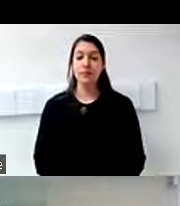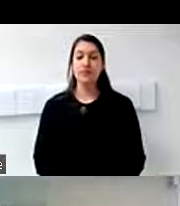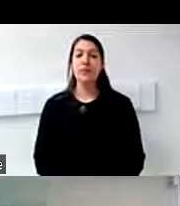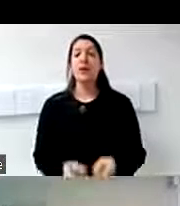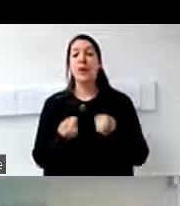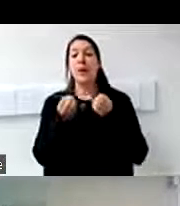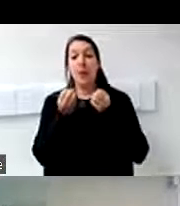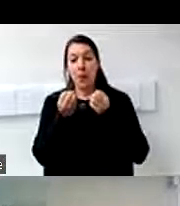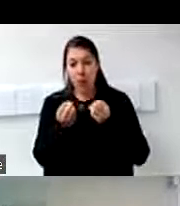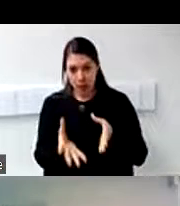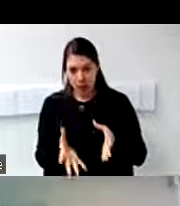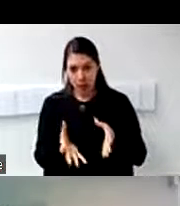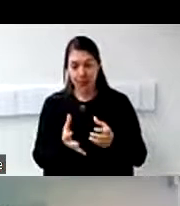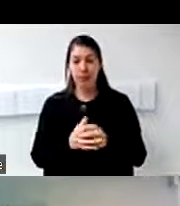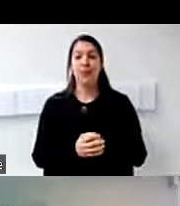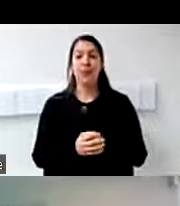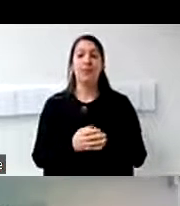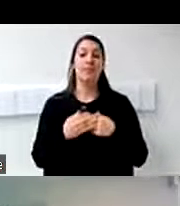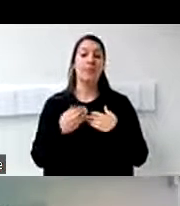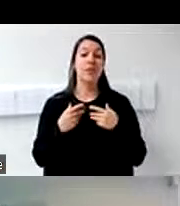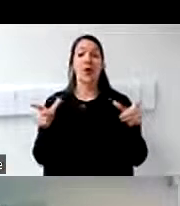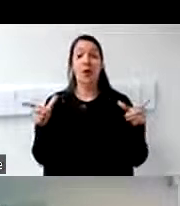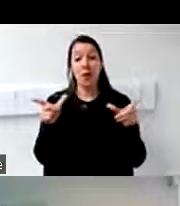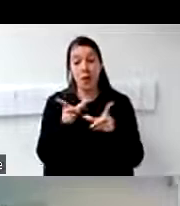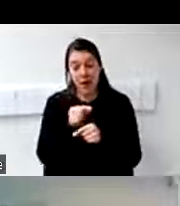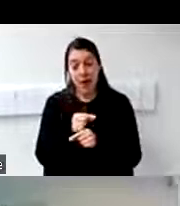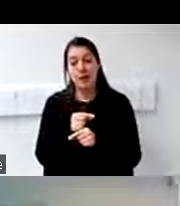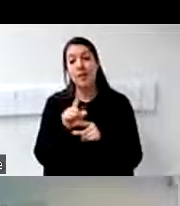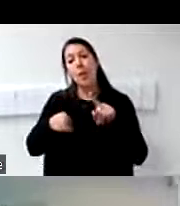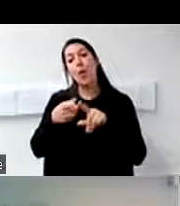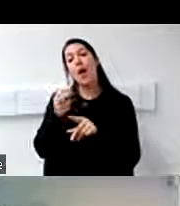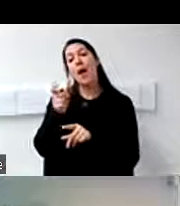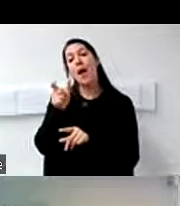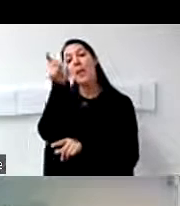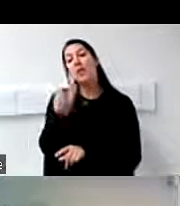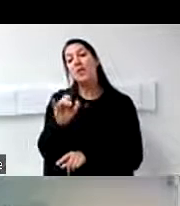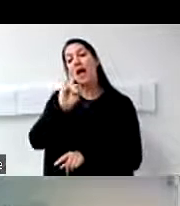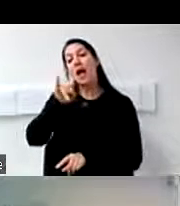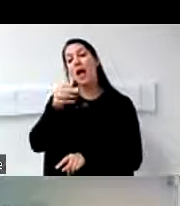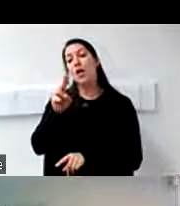Bien. Hasta acá llego. Antes de darle la palabra a la doctora Judith, me gustaría saber si hay